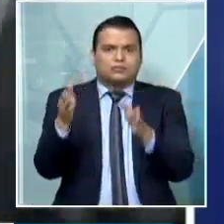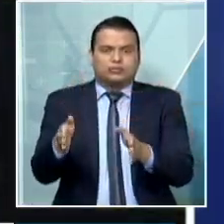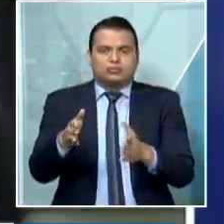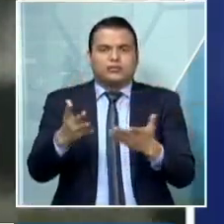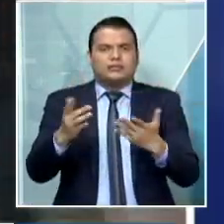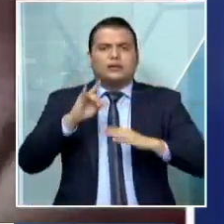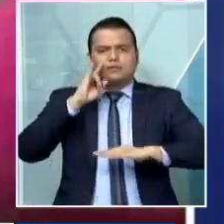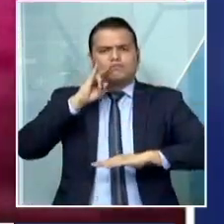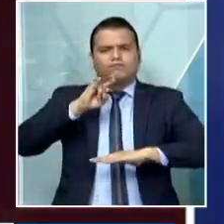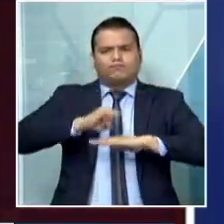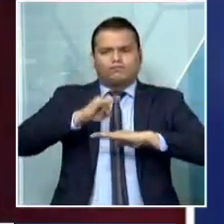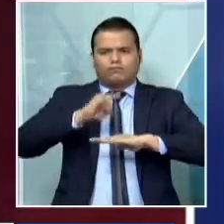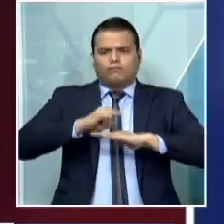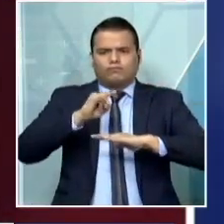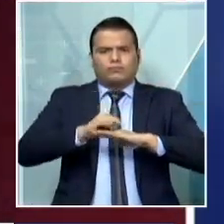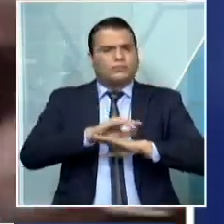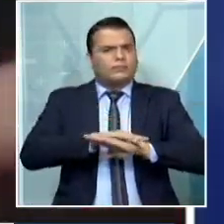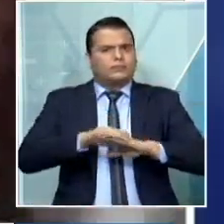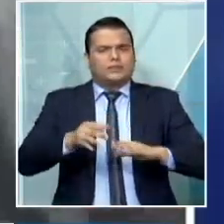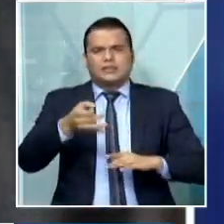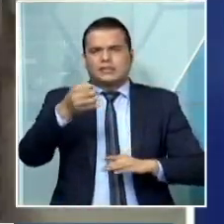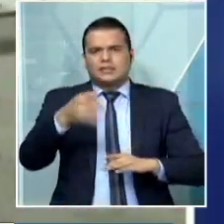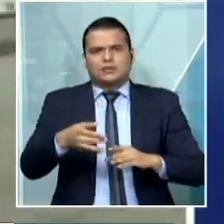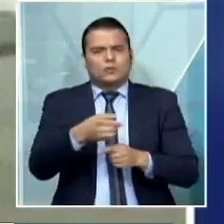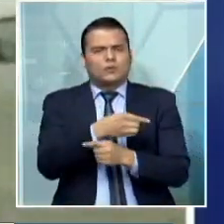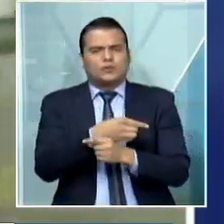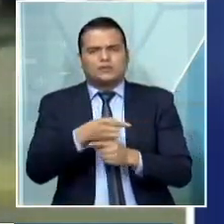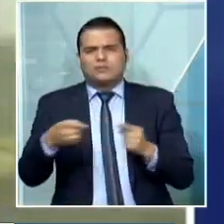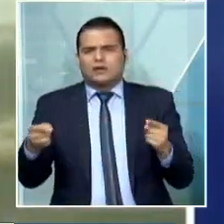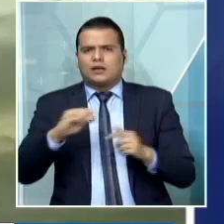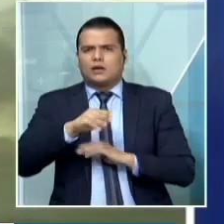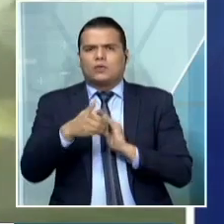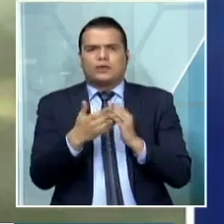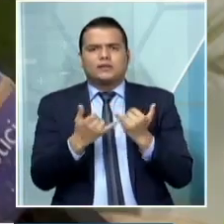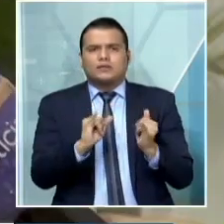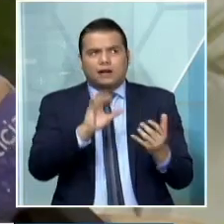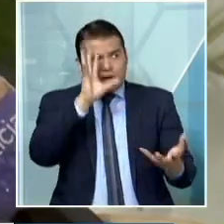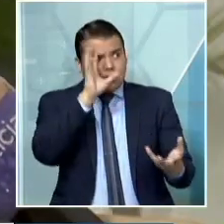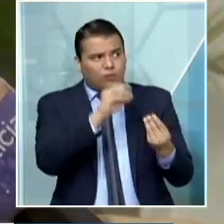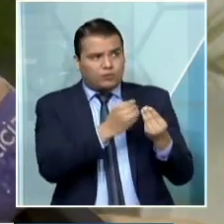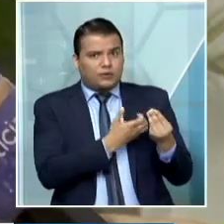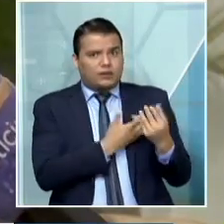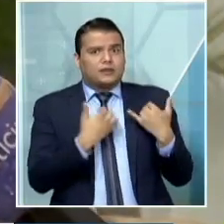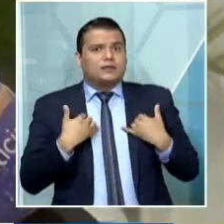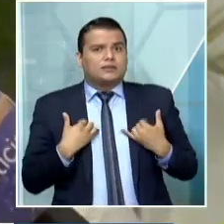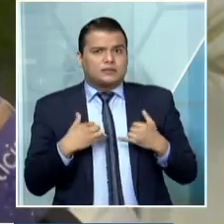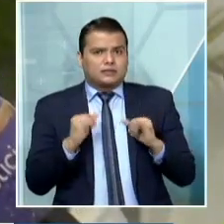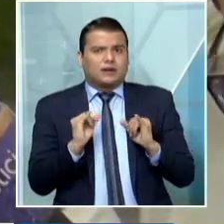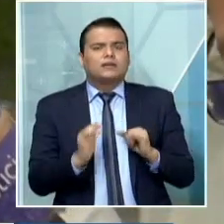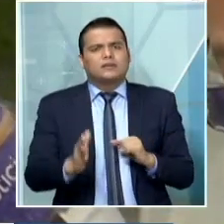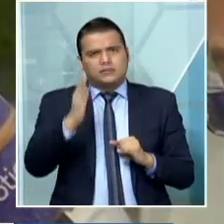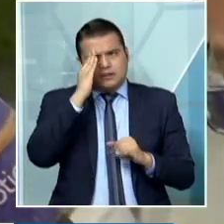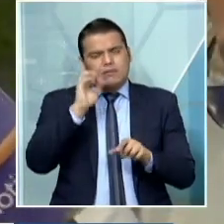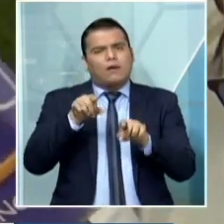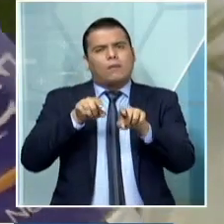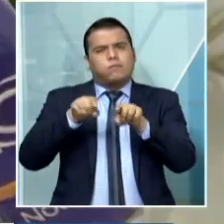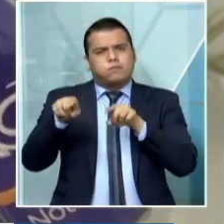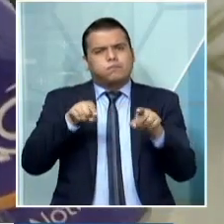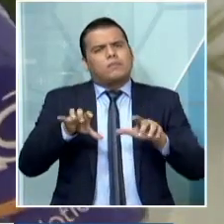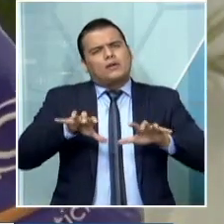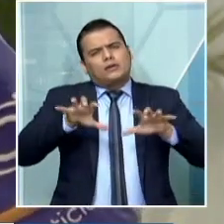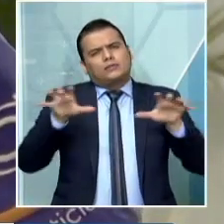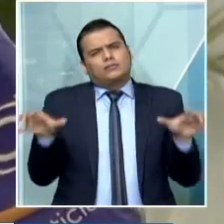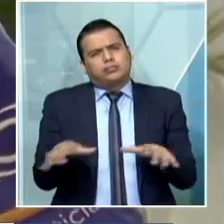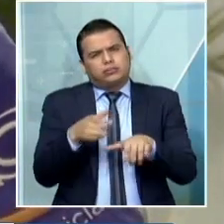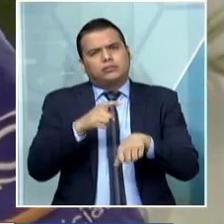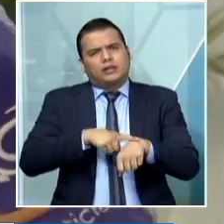intervenido a partir de esta semana, ya lo habíamos definido con el señor alcalde, tenemos algunas actividades comerciales que van después de las 10 de la